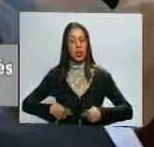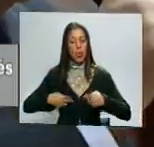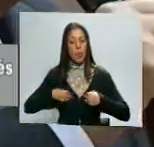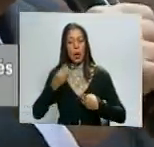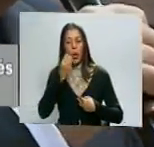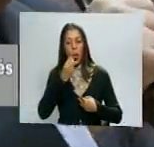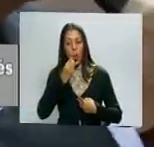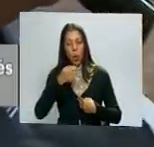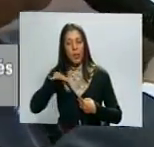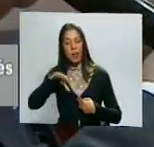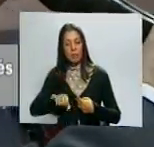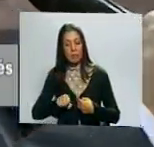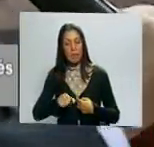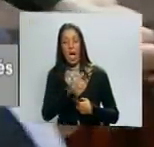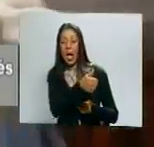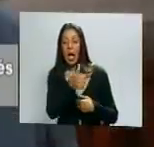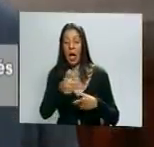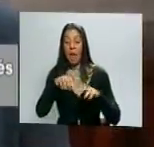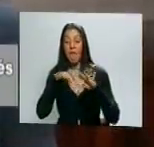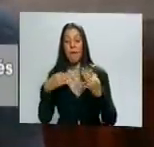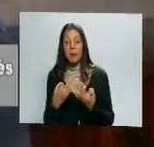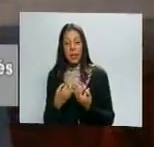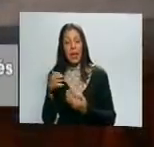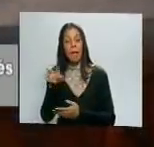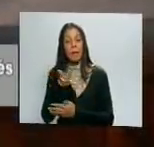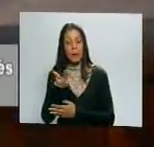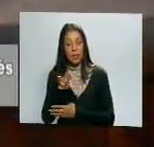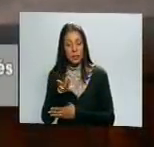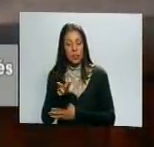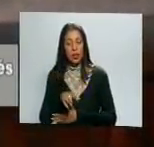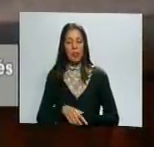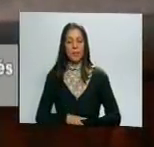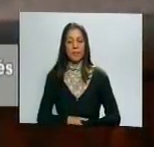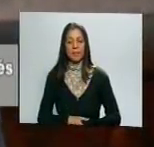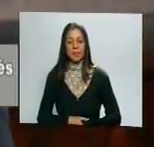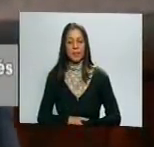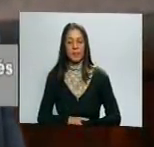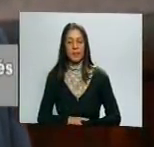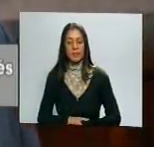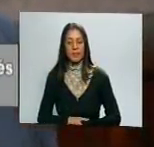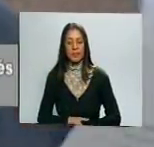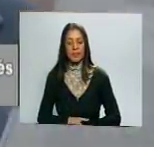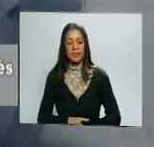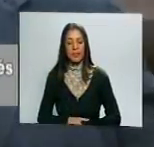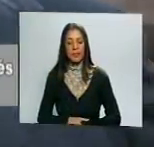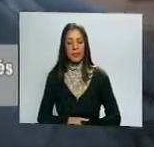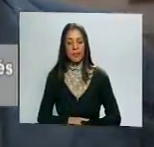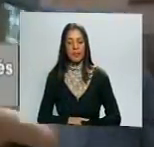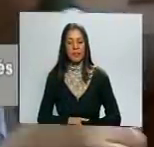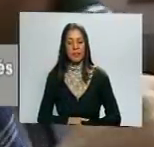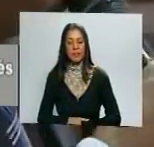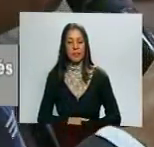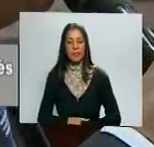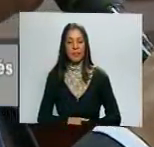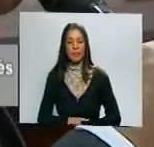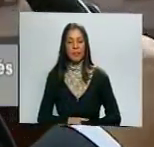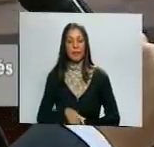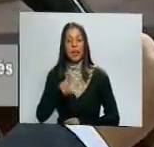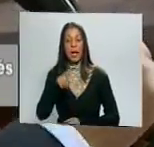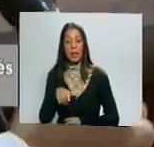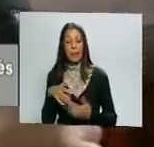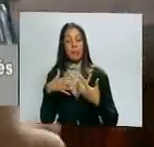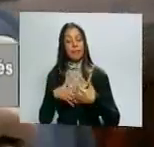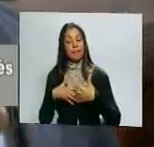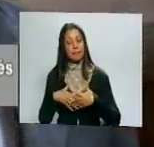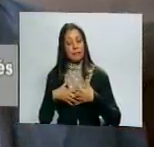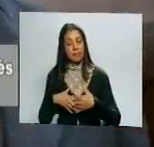alimentaria también de cada una de las venezolanas y de cada uno de los venezolanos. Por supuesto, la producción que